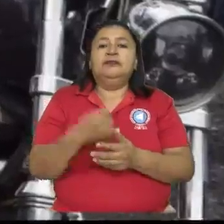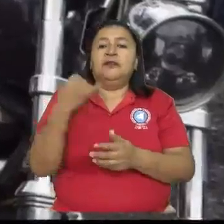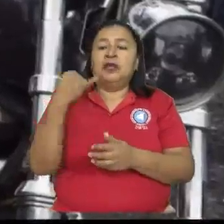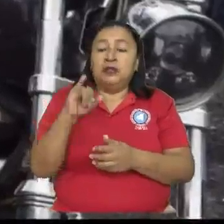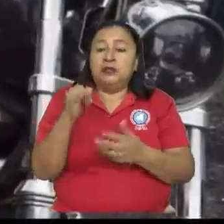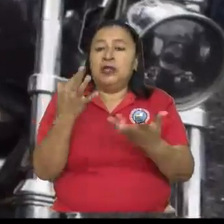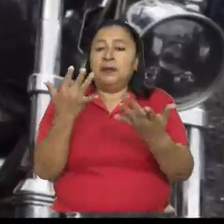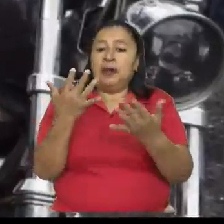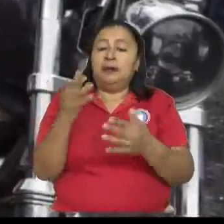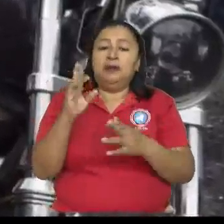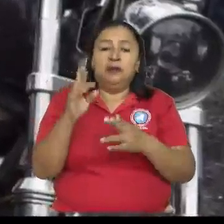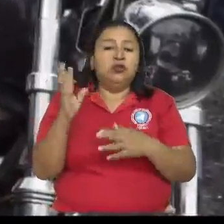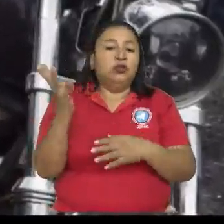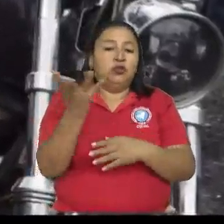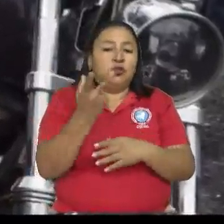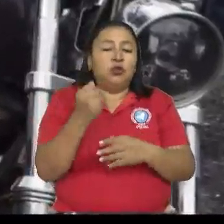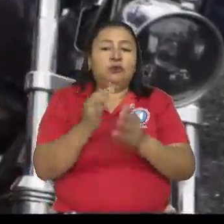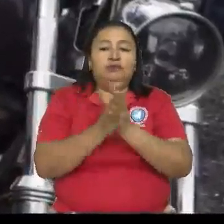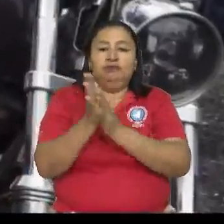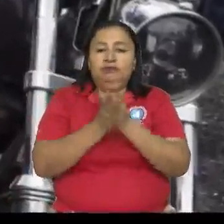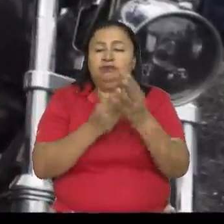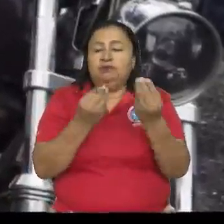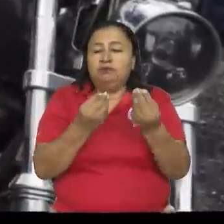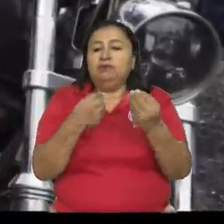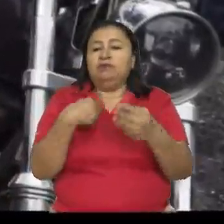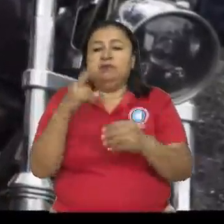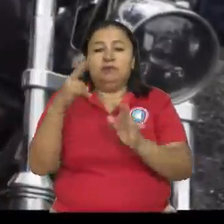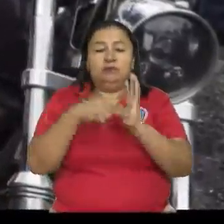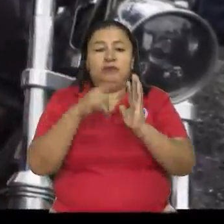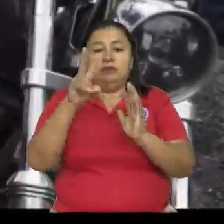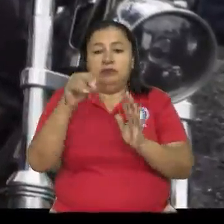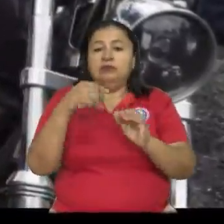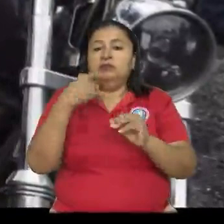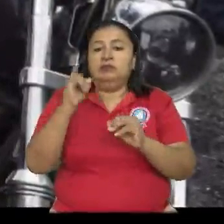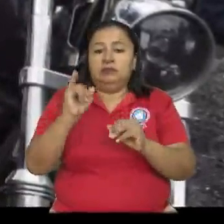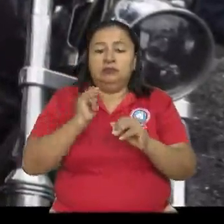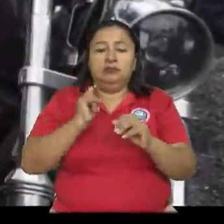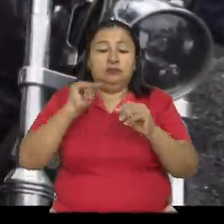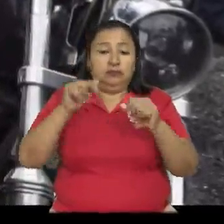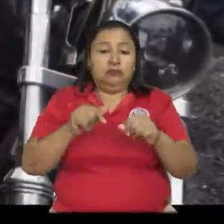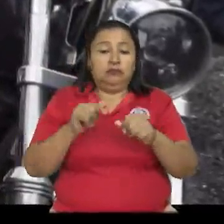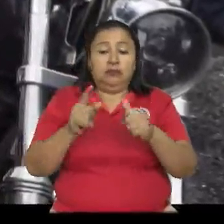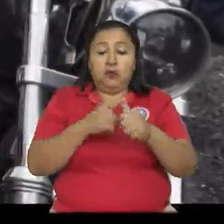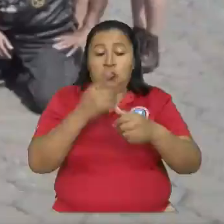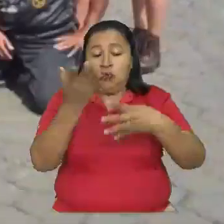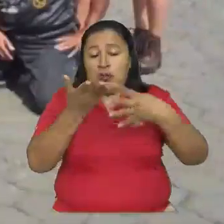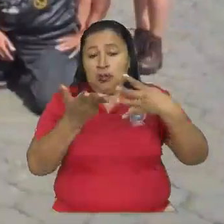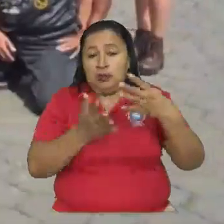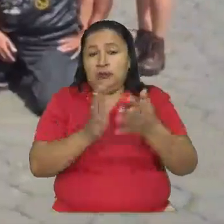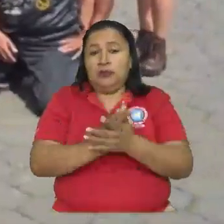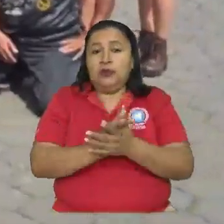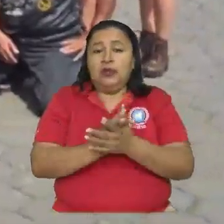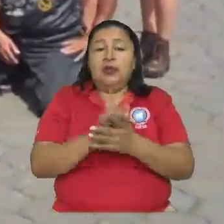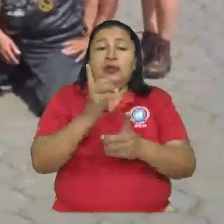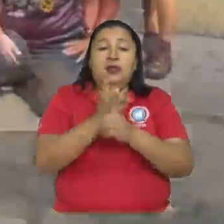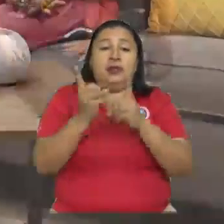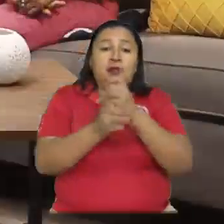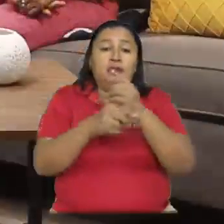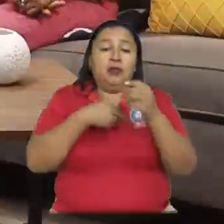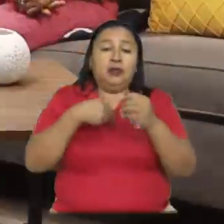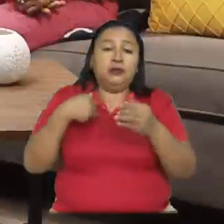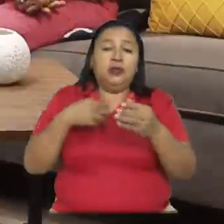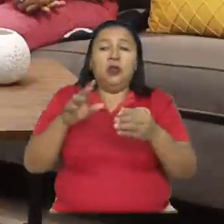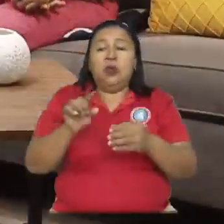esperamos todas y todos con mucha expectativa este 2020 y sin duda alguna el turismo un indicador de ello. Tenemos que hacer